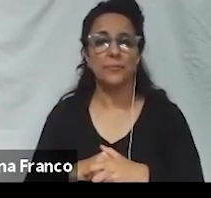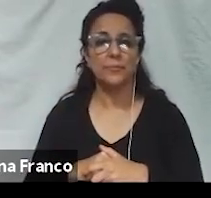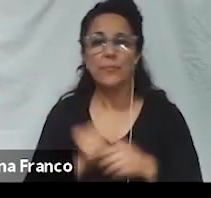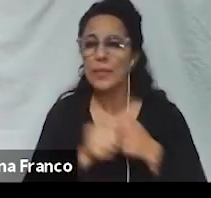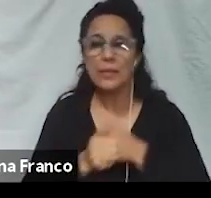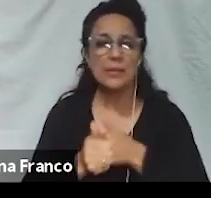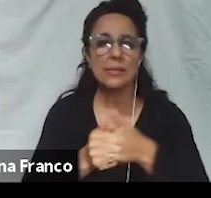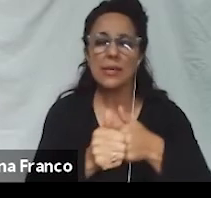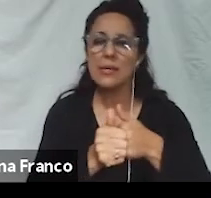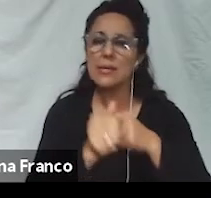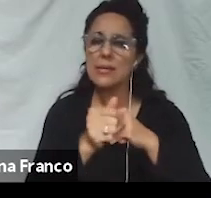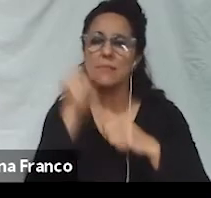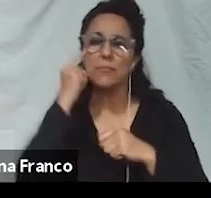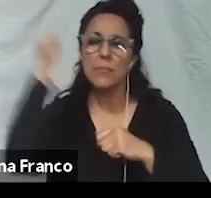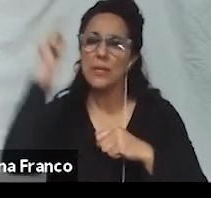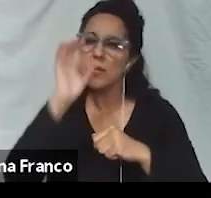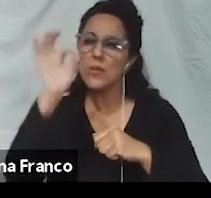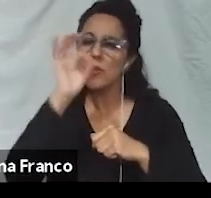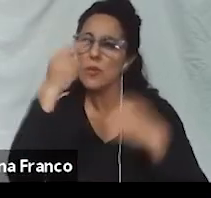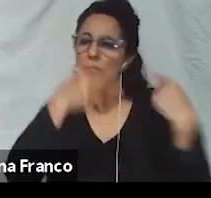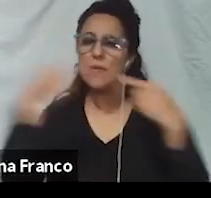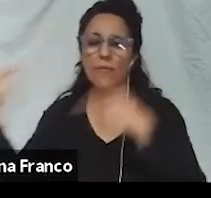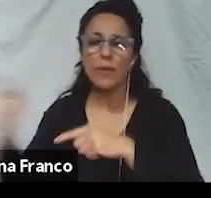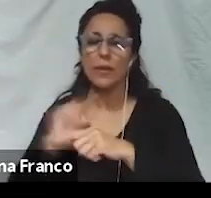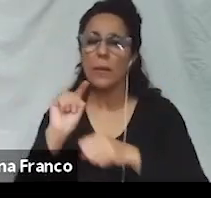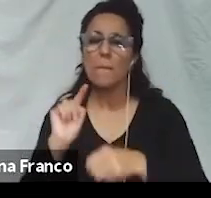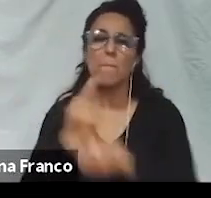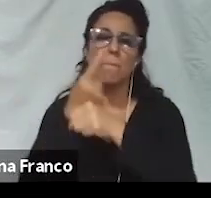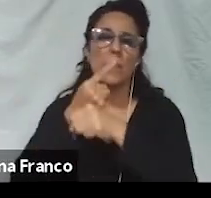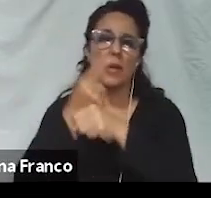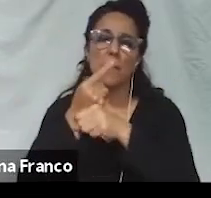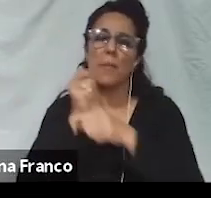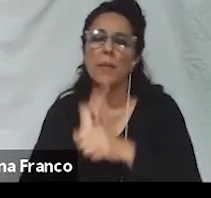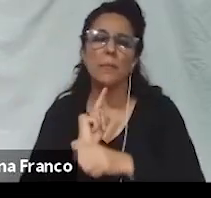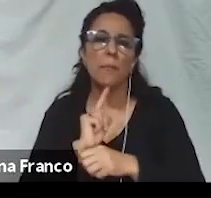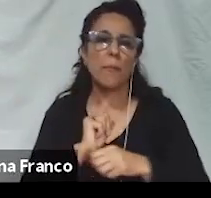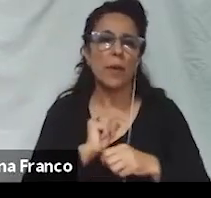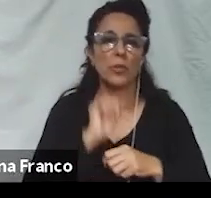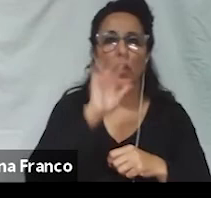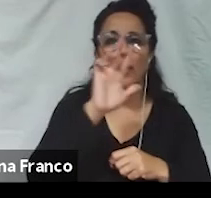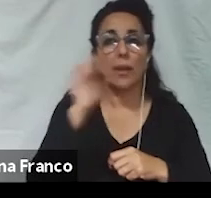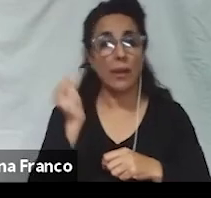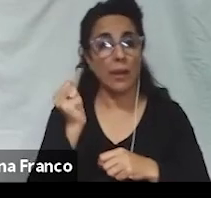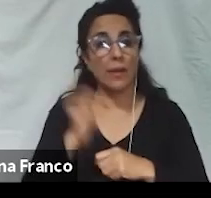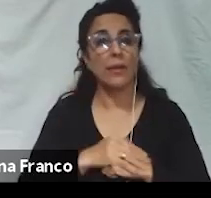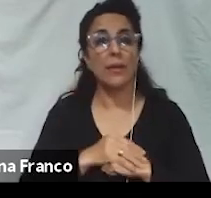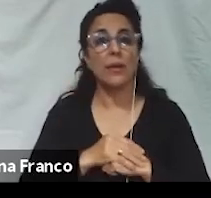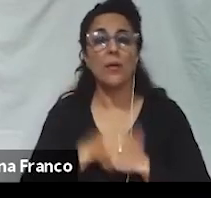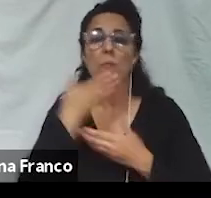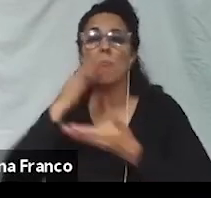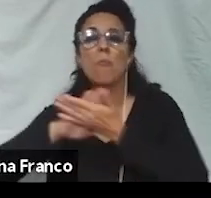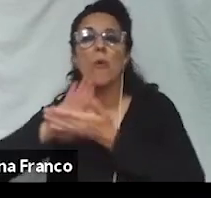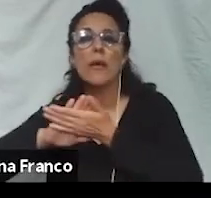Vamos a seguir diferentes criterios, como por ejemplo en el primer paso, que es el 3.a, tenemos que seleccionar